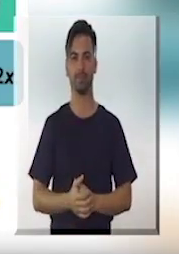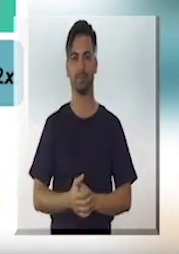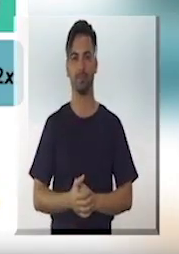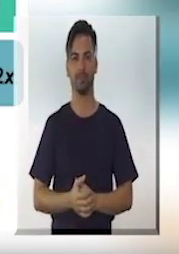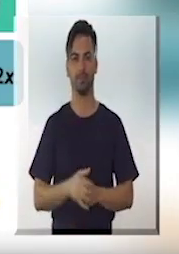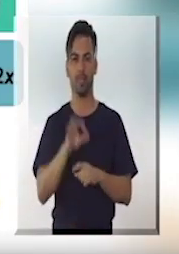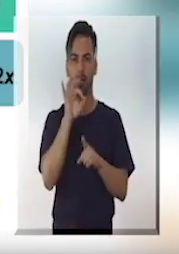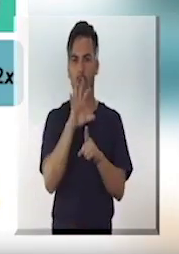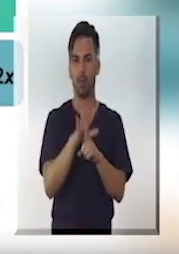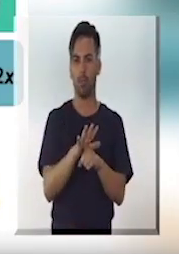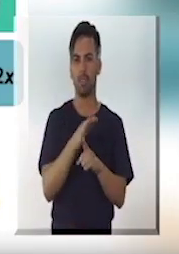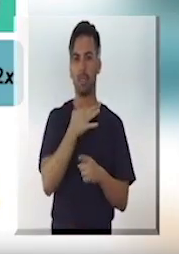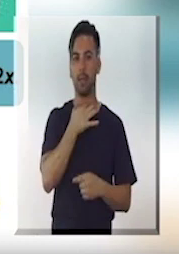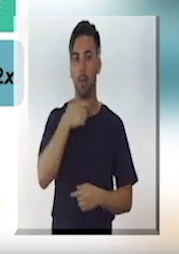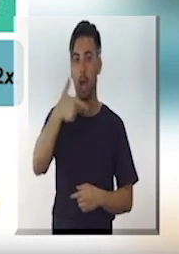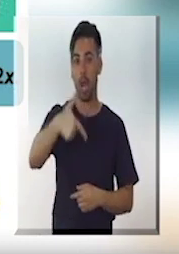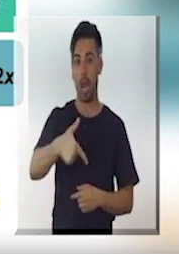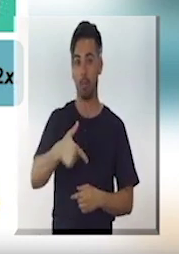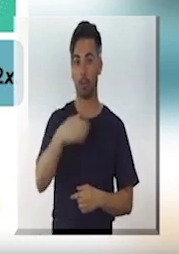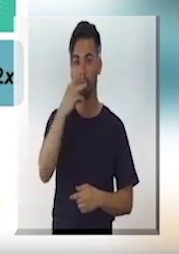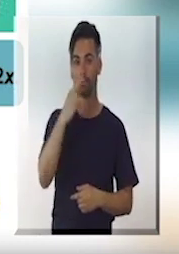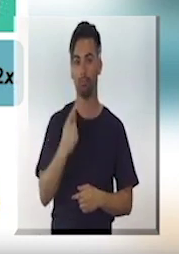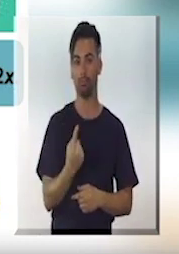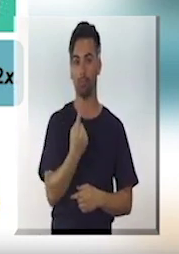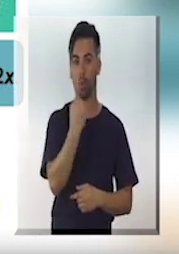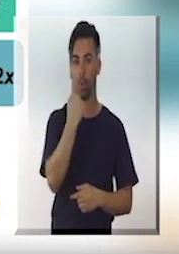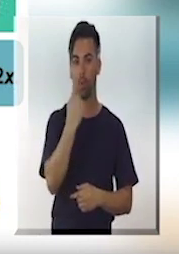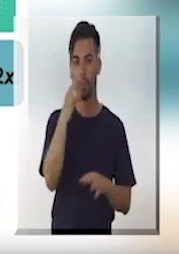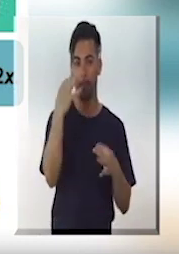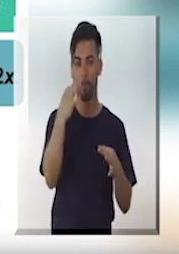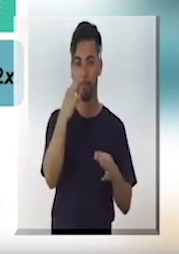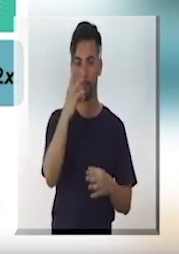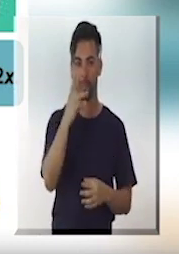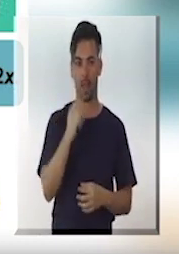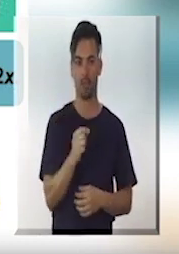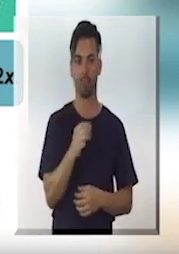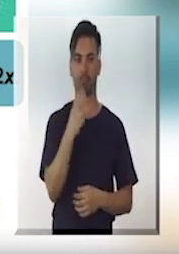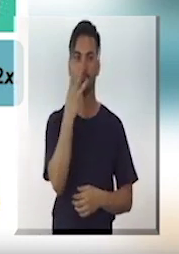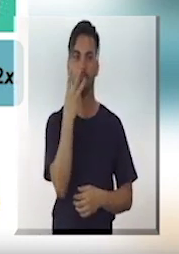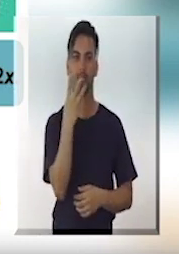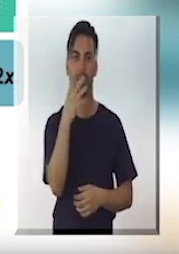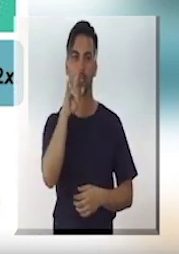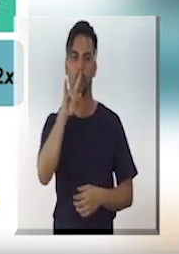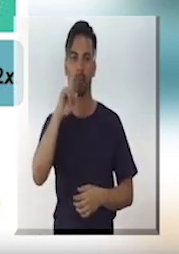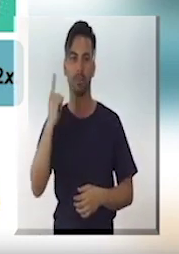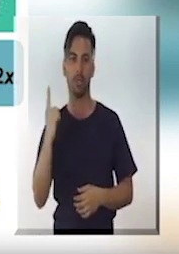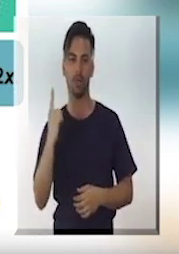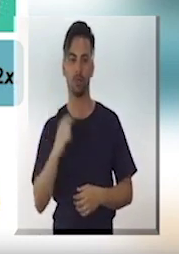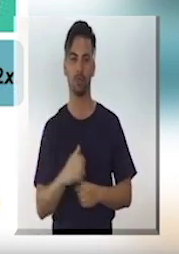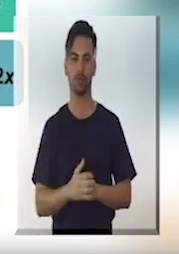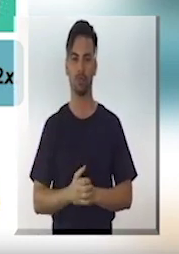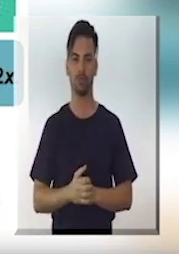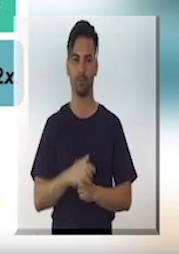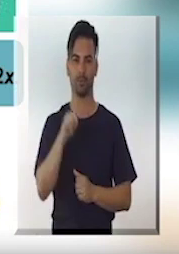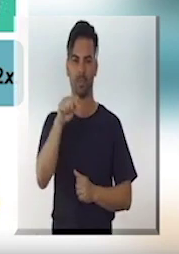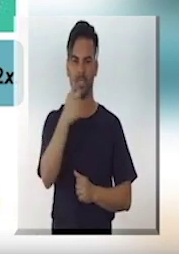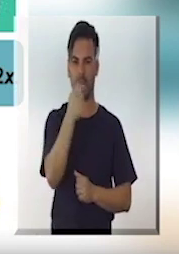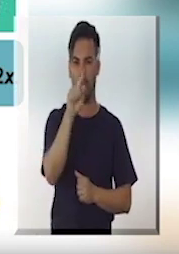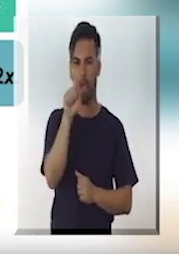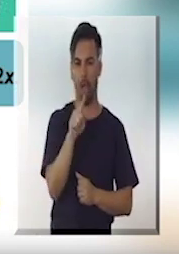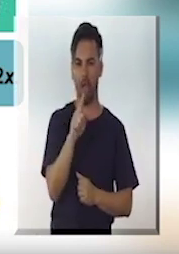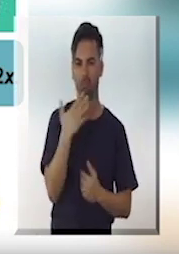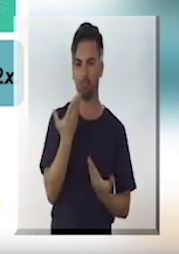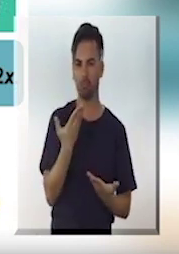Comencemos con el ejemplo 1. Que está en la página 391. El inciso A